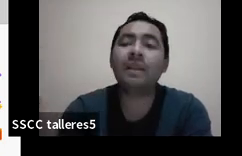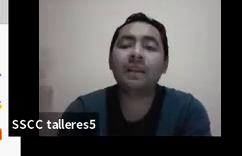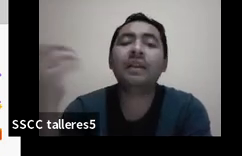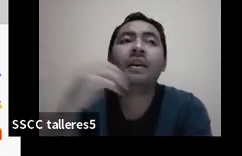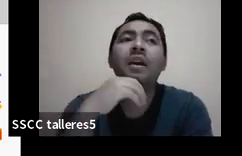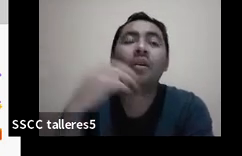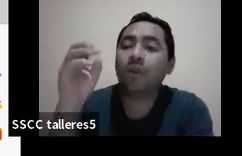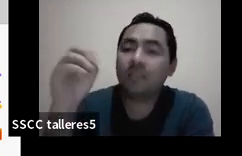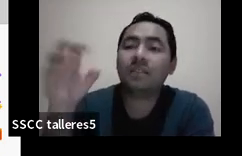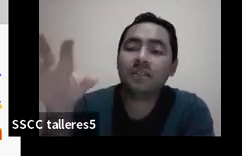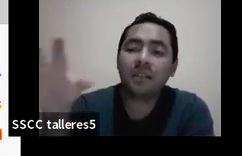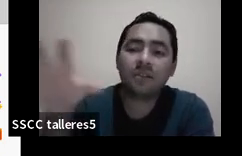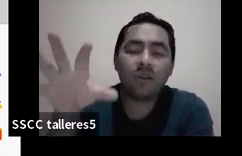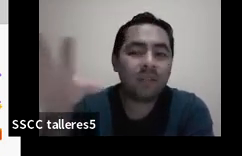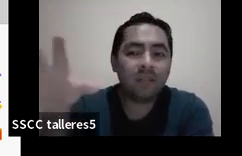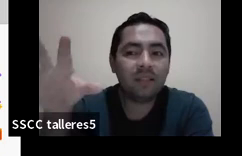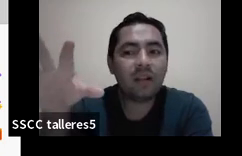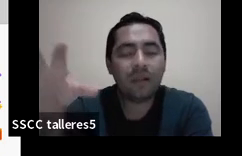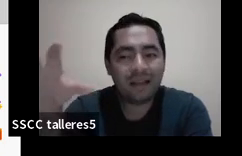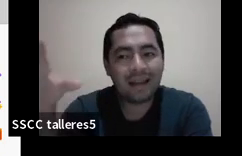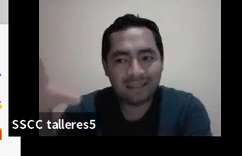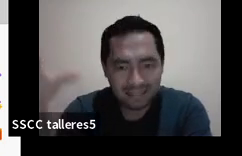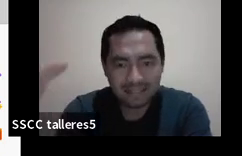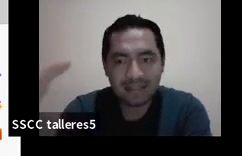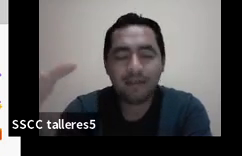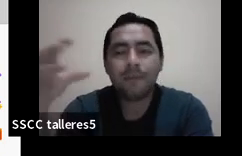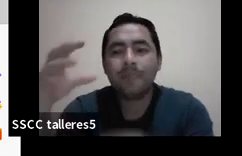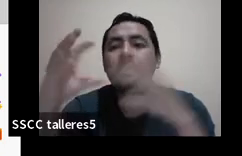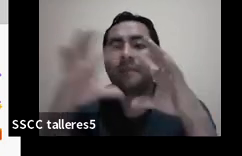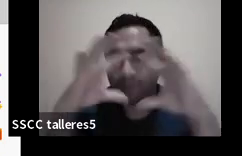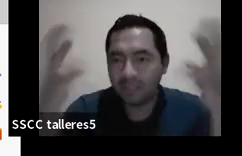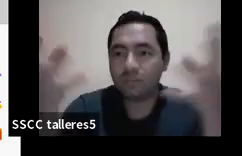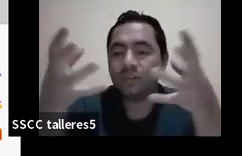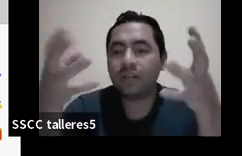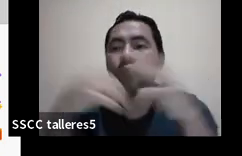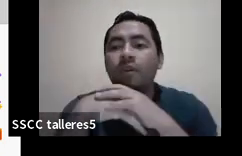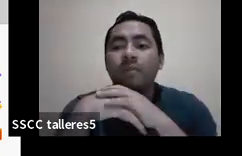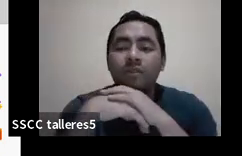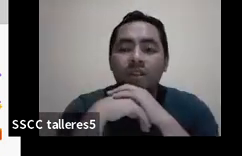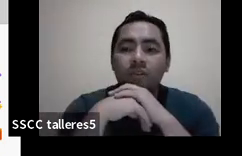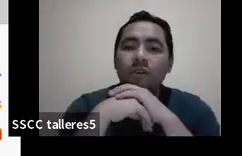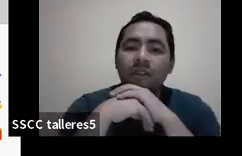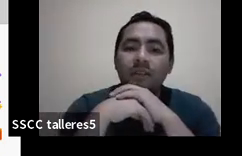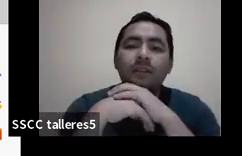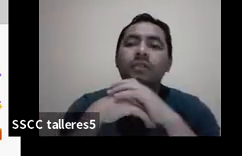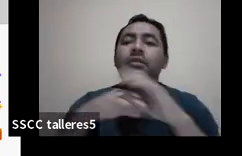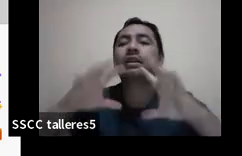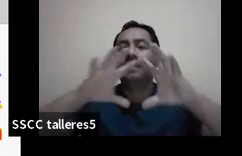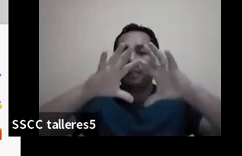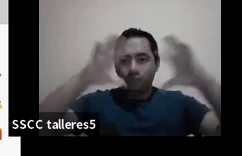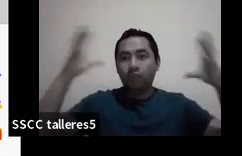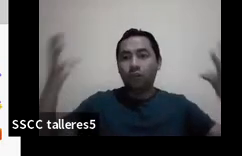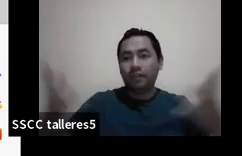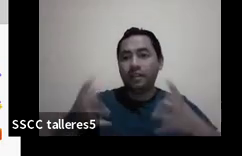es posible. Porque seguramente tiene alguna característica dentro del grupo de personas sordas. ¿Ya?